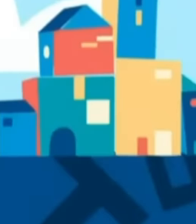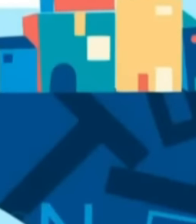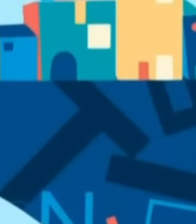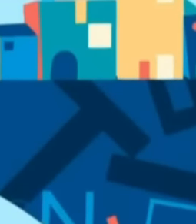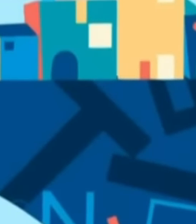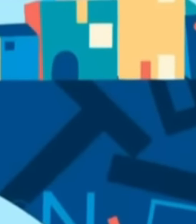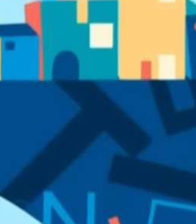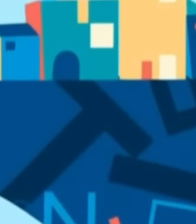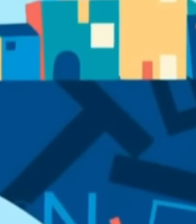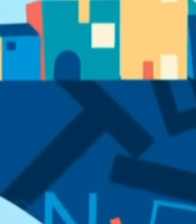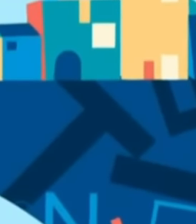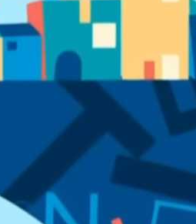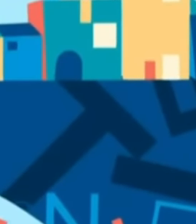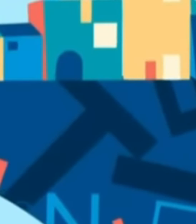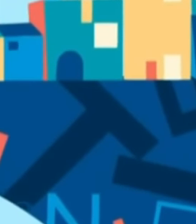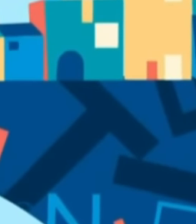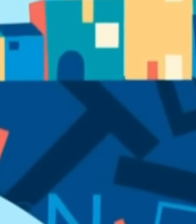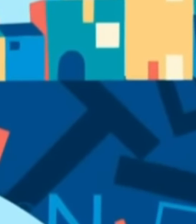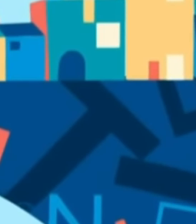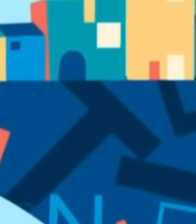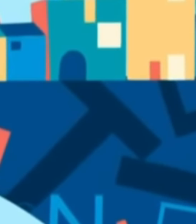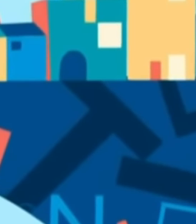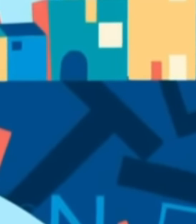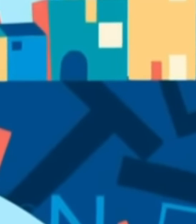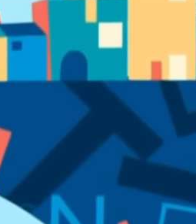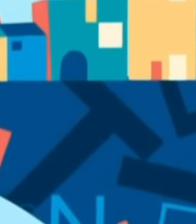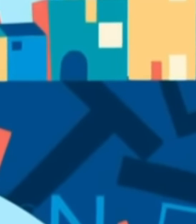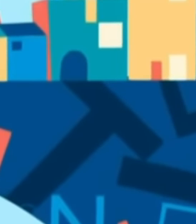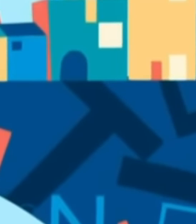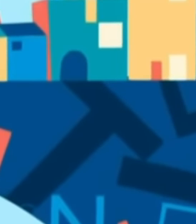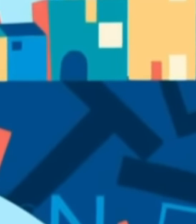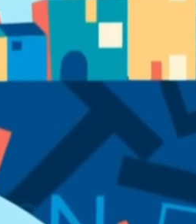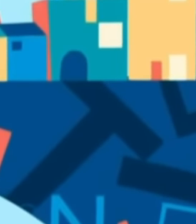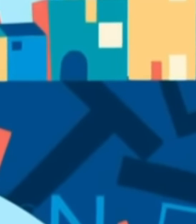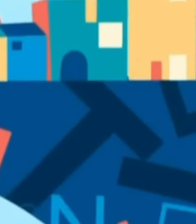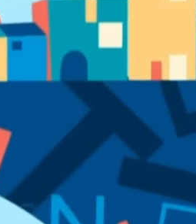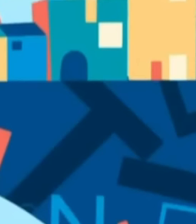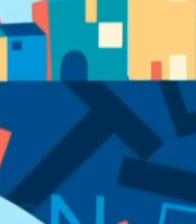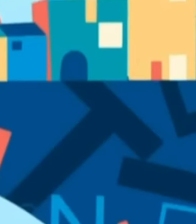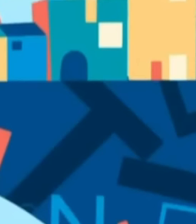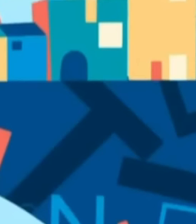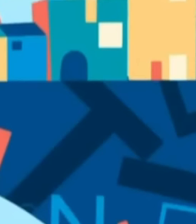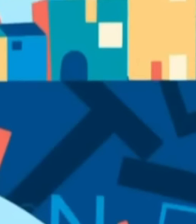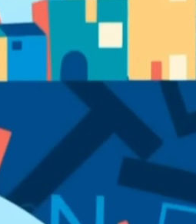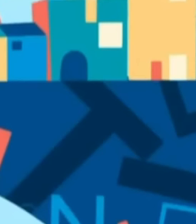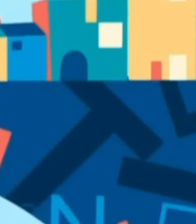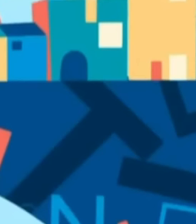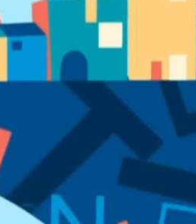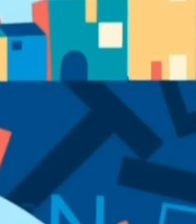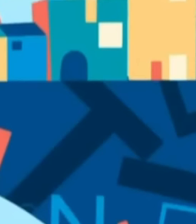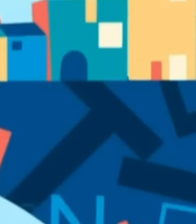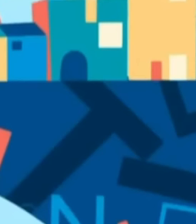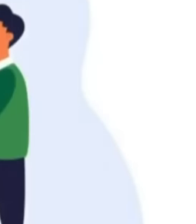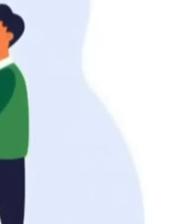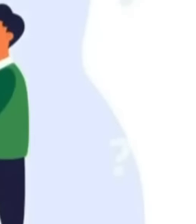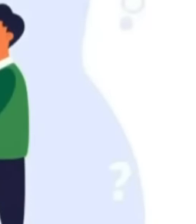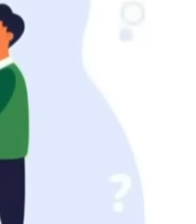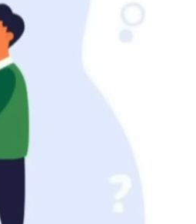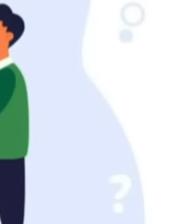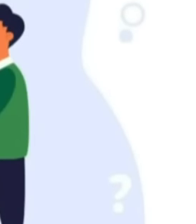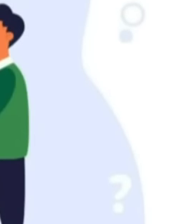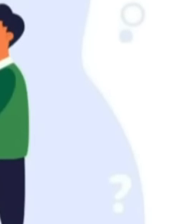cable del interior ha sido responsable de acortar la grieta cultural entre el interior, la capital y el mundo. Por los cables del